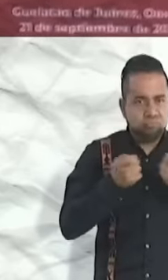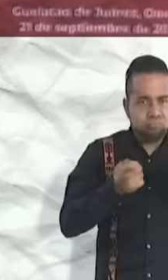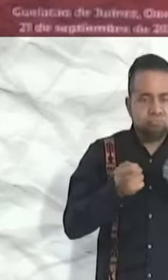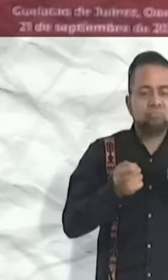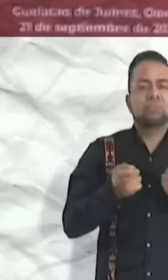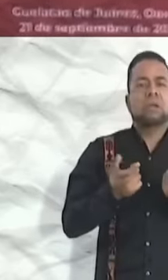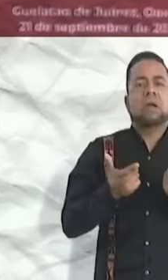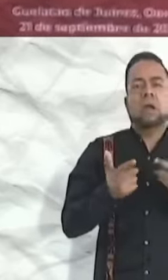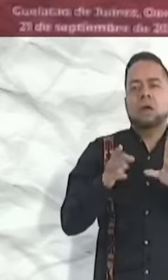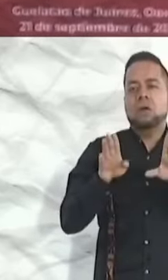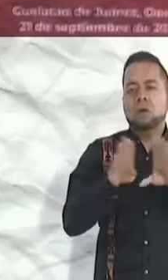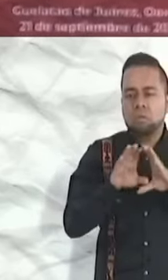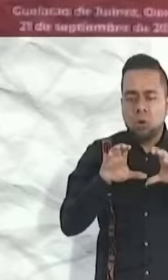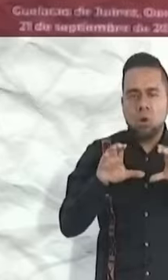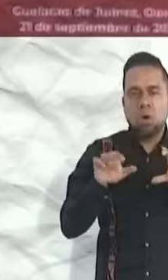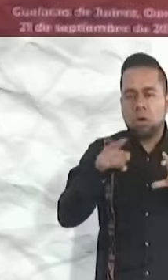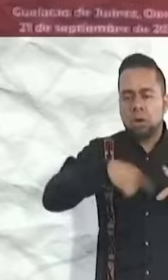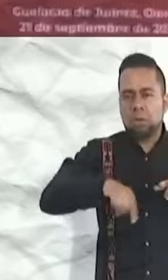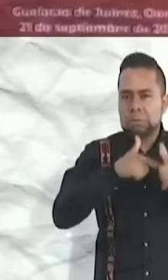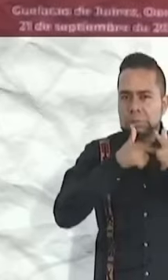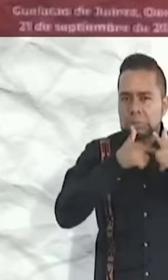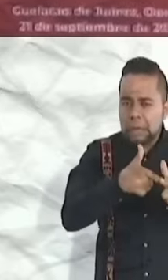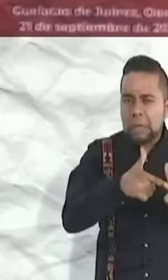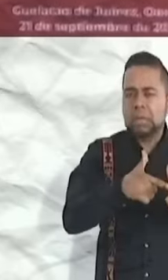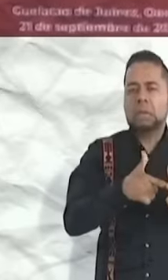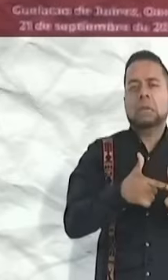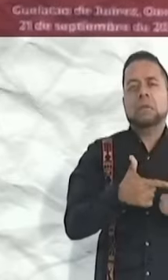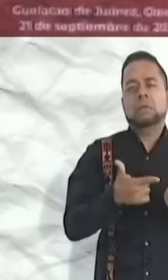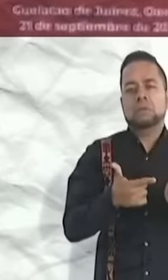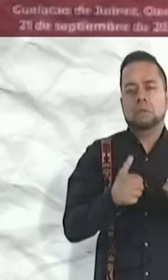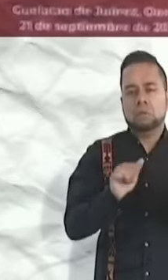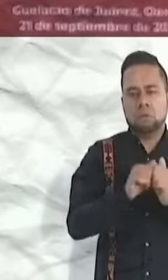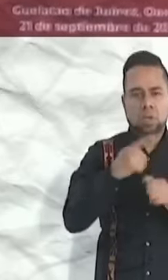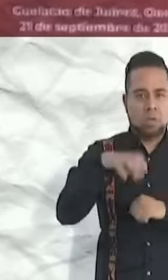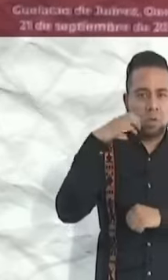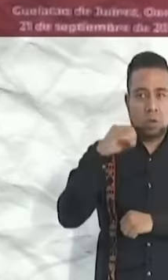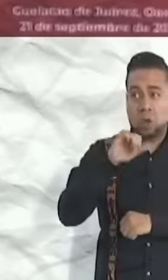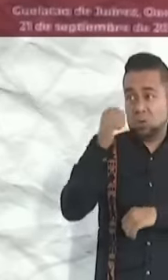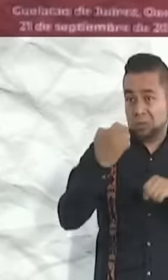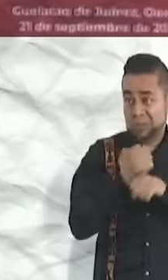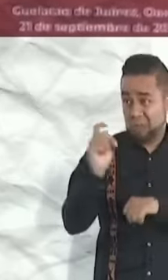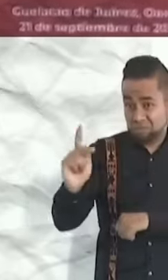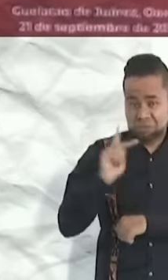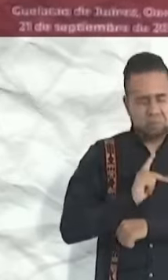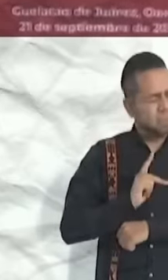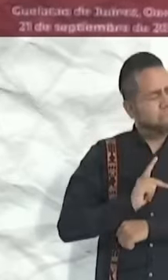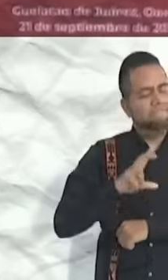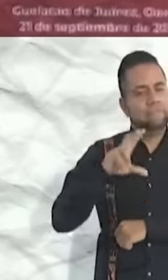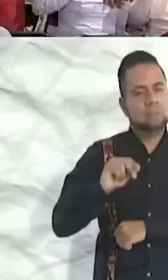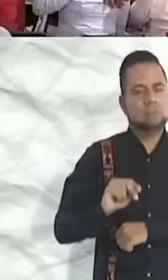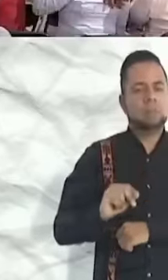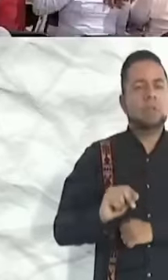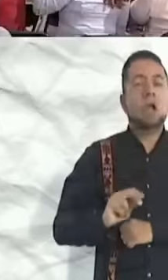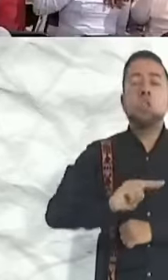De cómo se mantienen en Oaxaca. Uh-huh. Ojalá y nunca, jamás